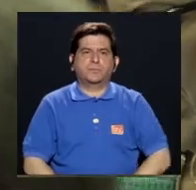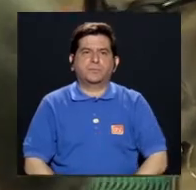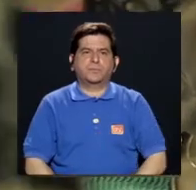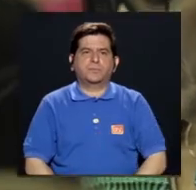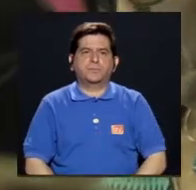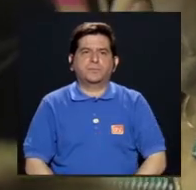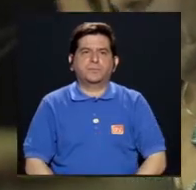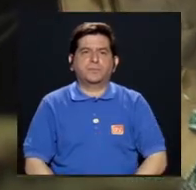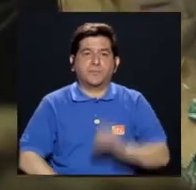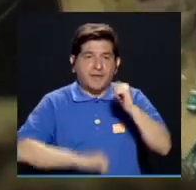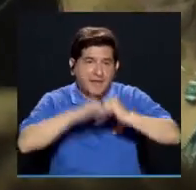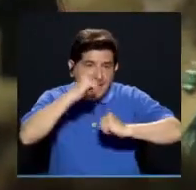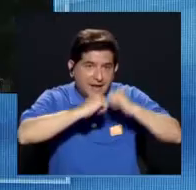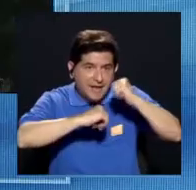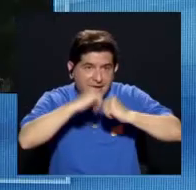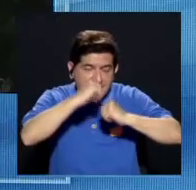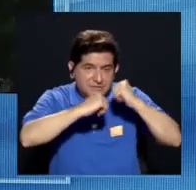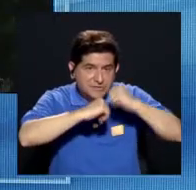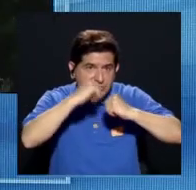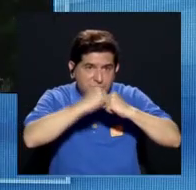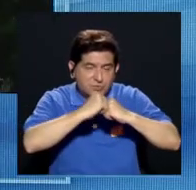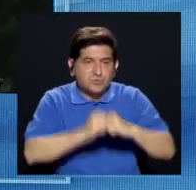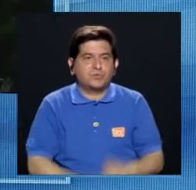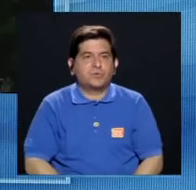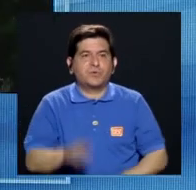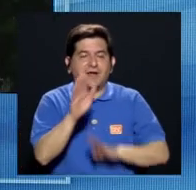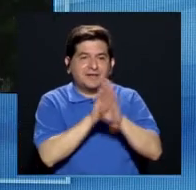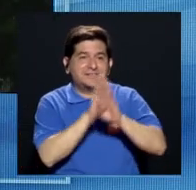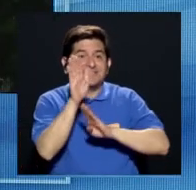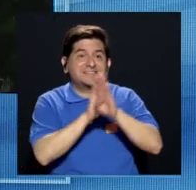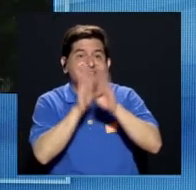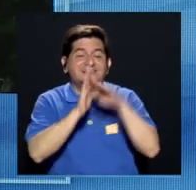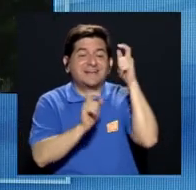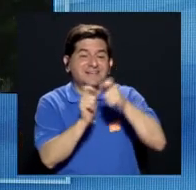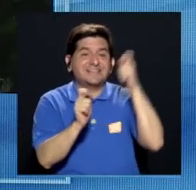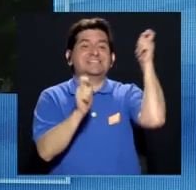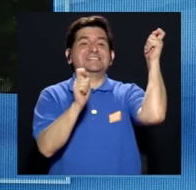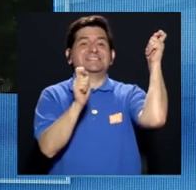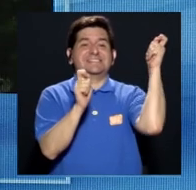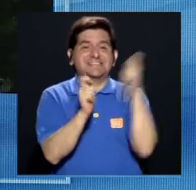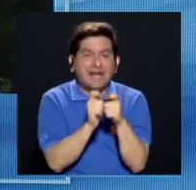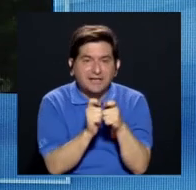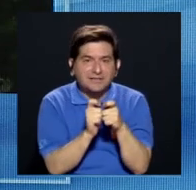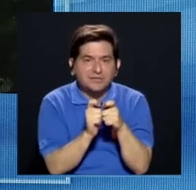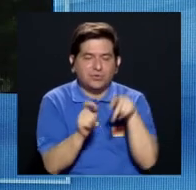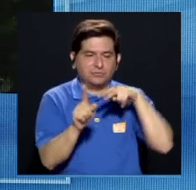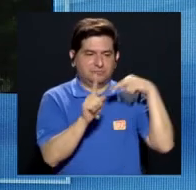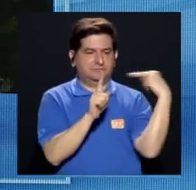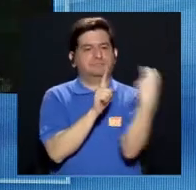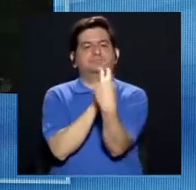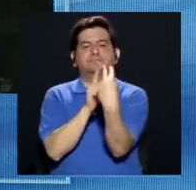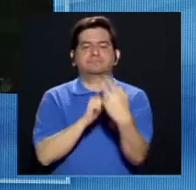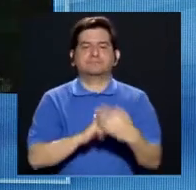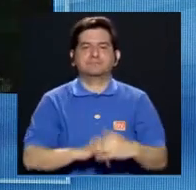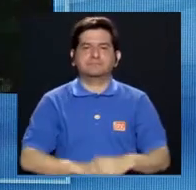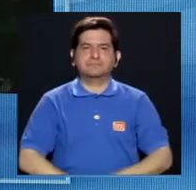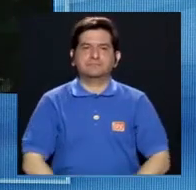La infraestructura entonces es desarrollada precisamente desde esa perspectiva.